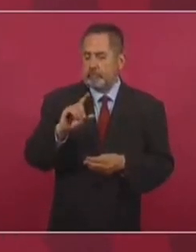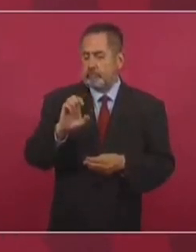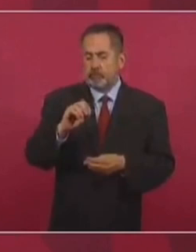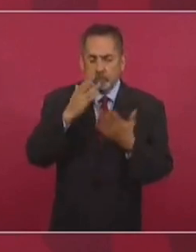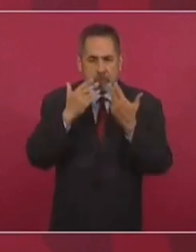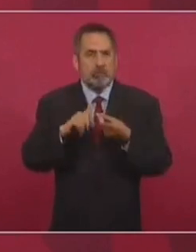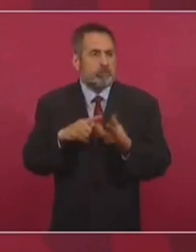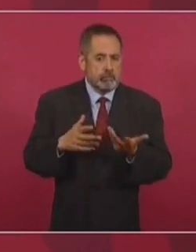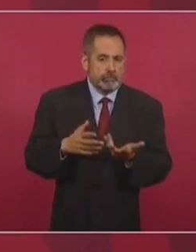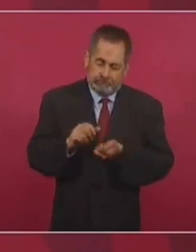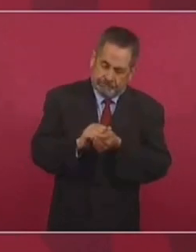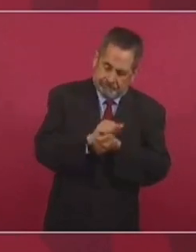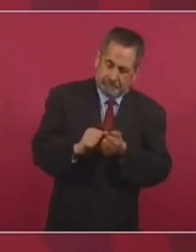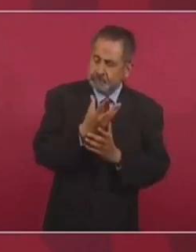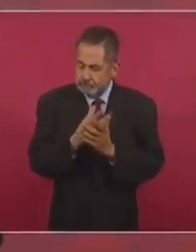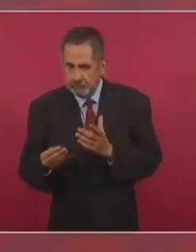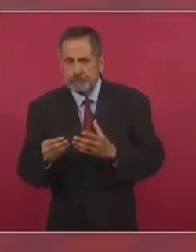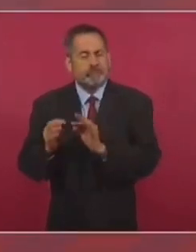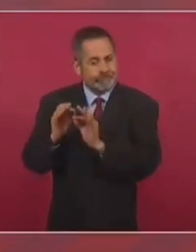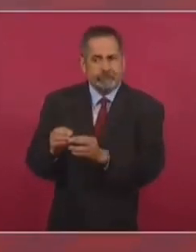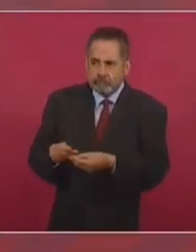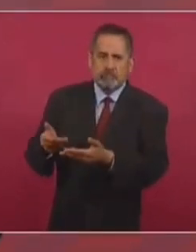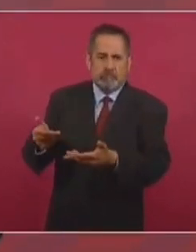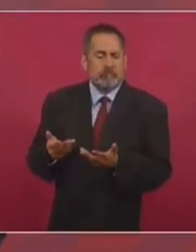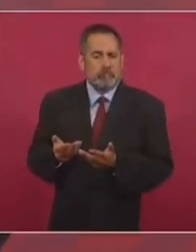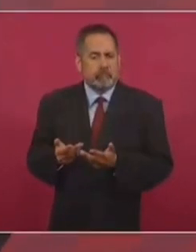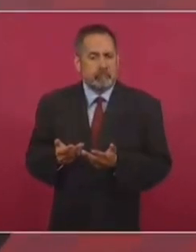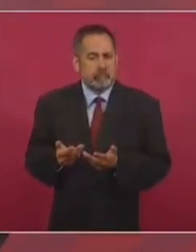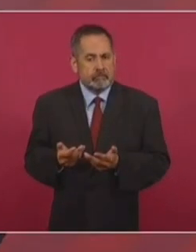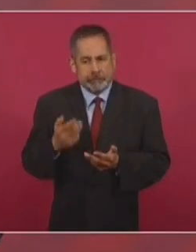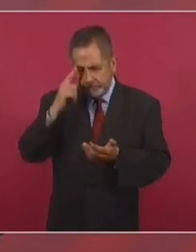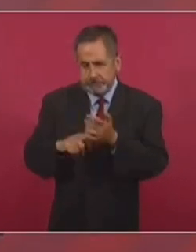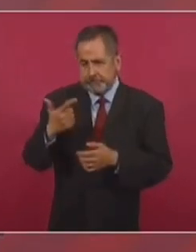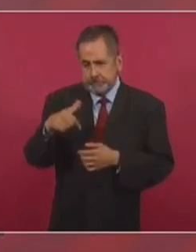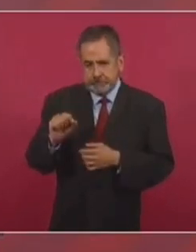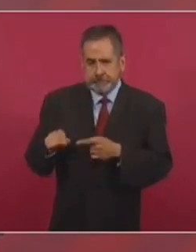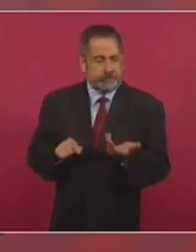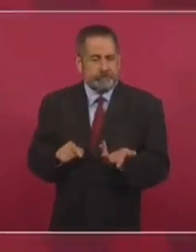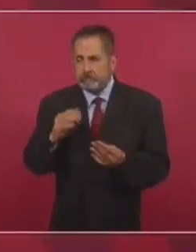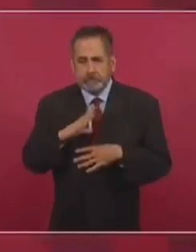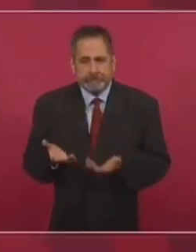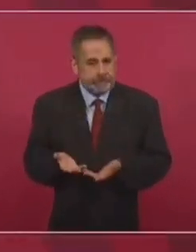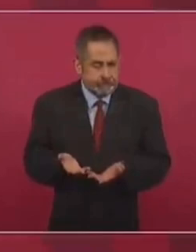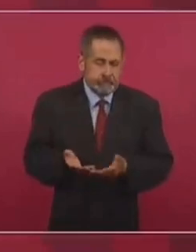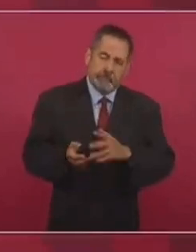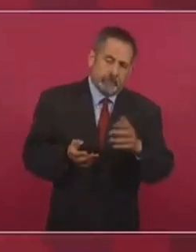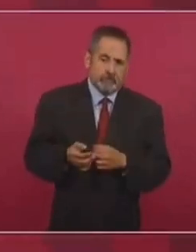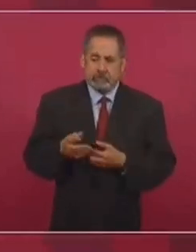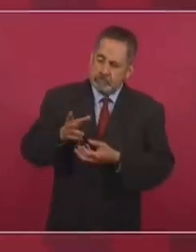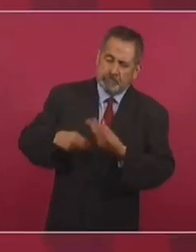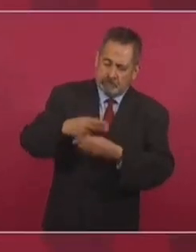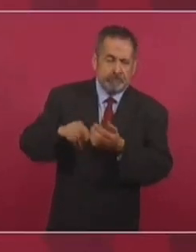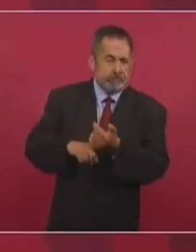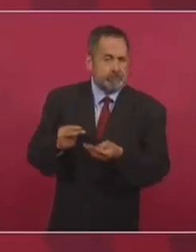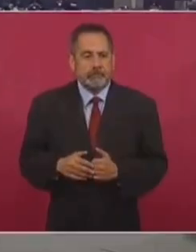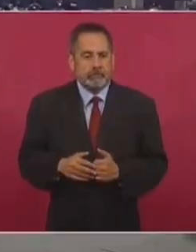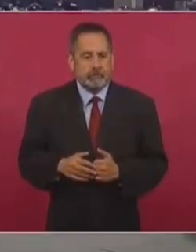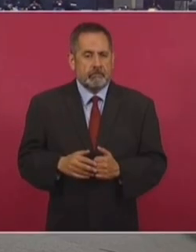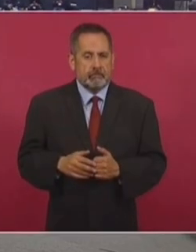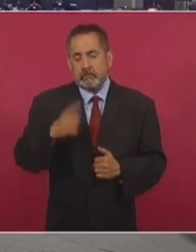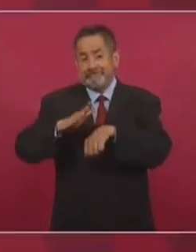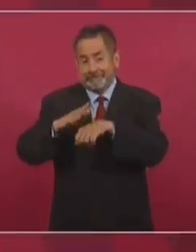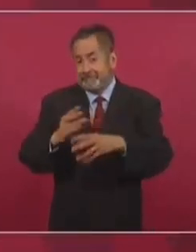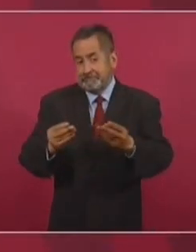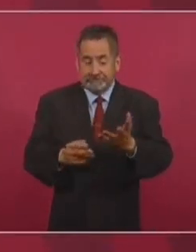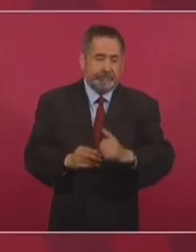y exprimirlo más, sacarle gasolinas y no solo obtener más renta, sino dejar de